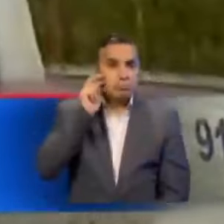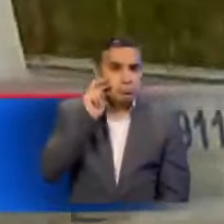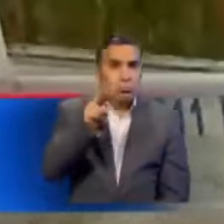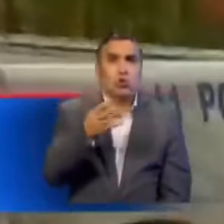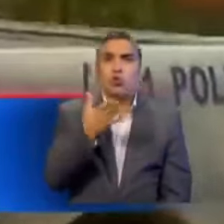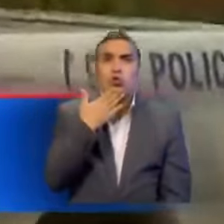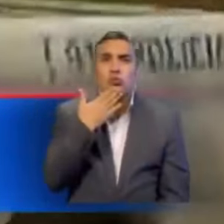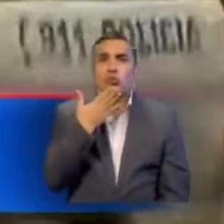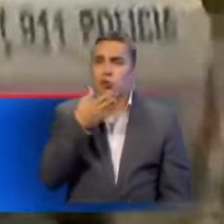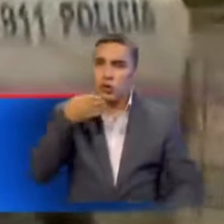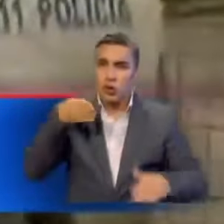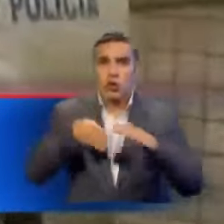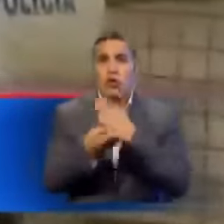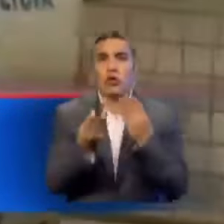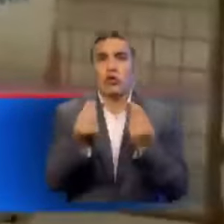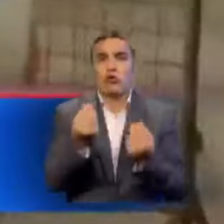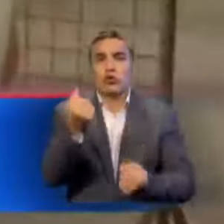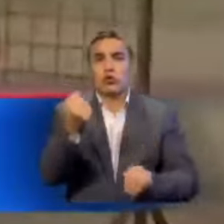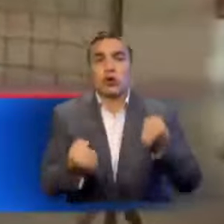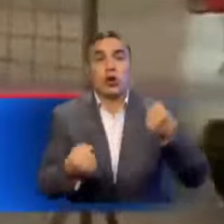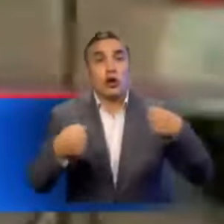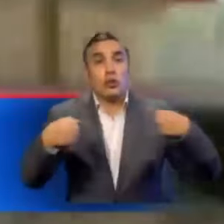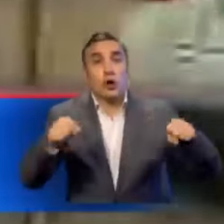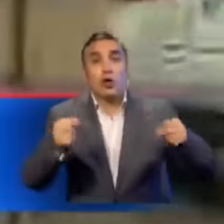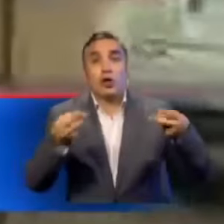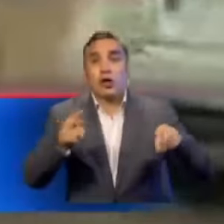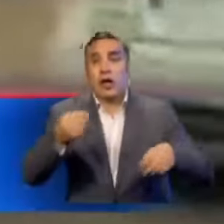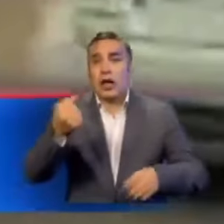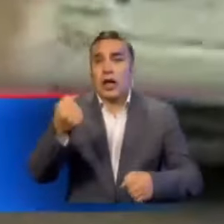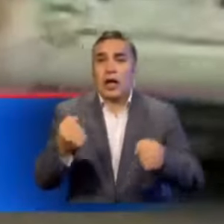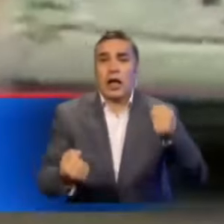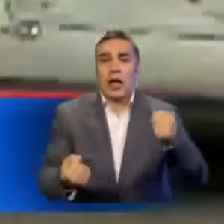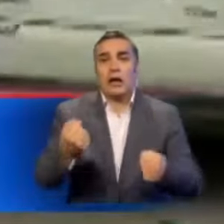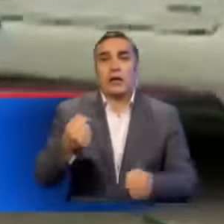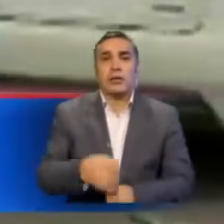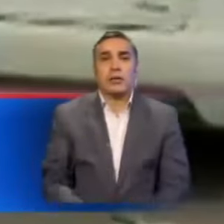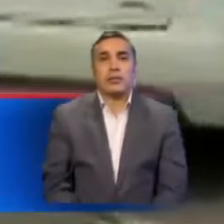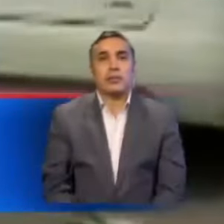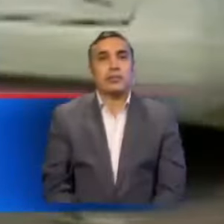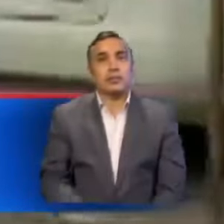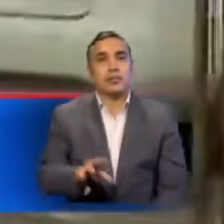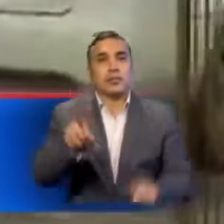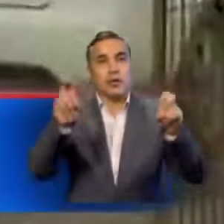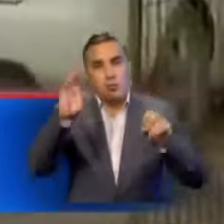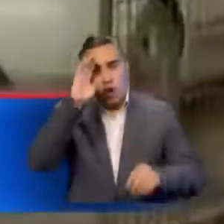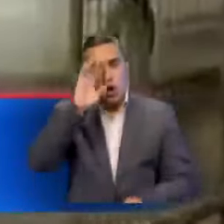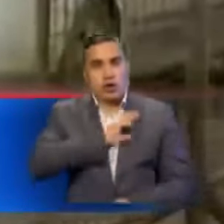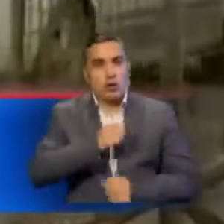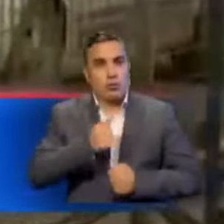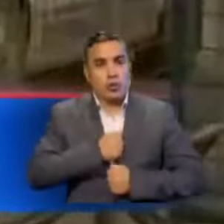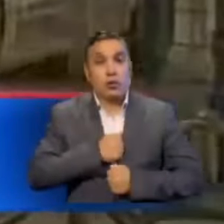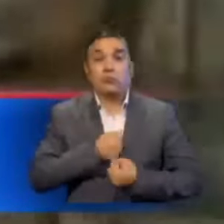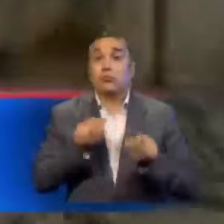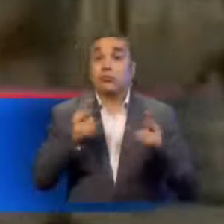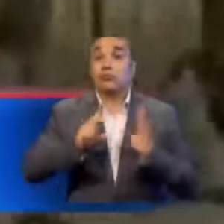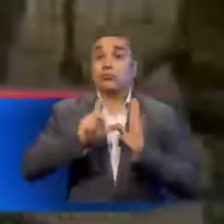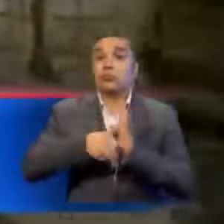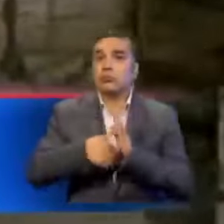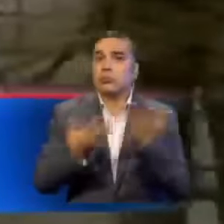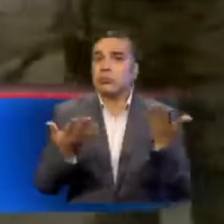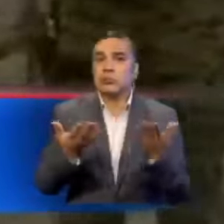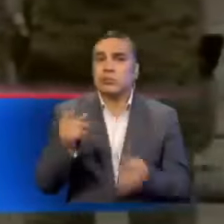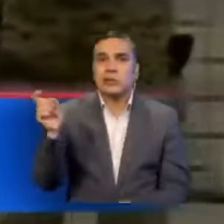gran cantidad de vehículos, tanto motocicletas como automóviles de unidades especializadas de la Policía Nacional, tanto así que después se